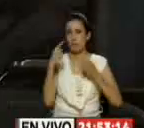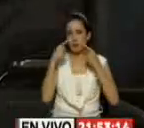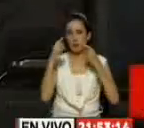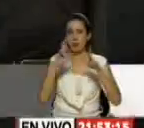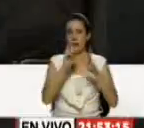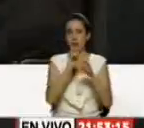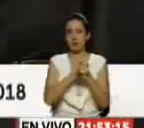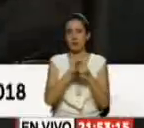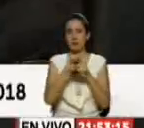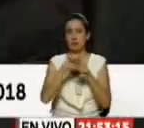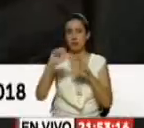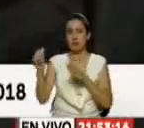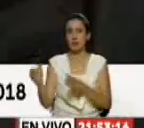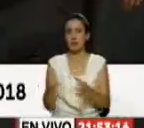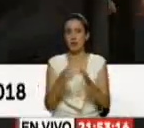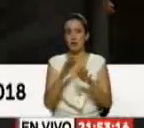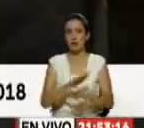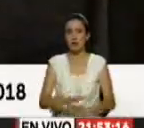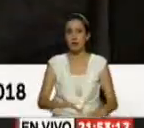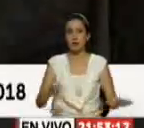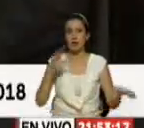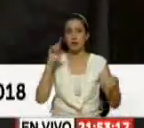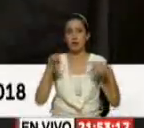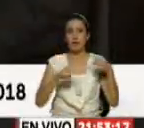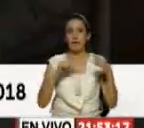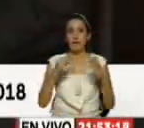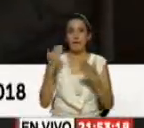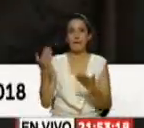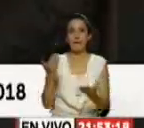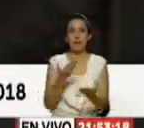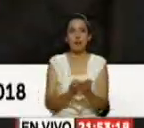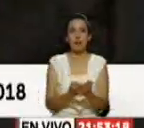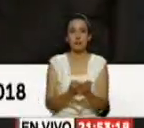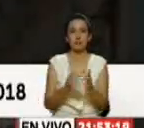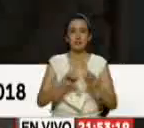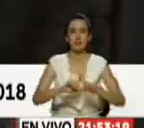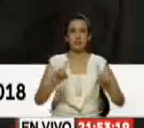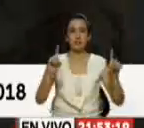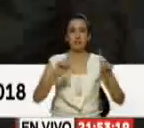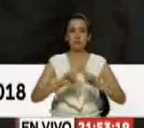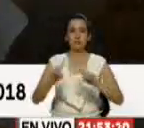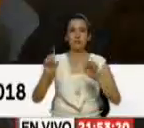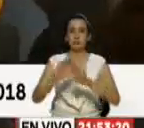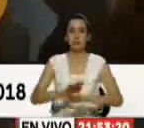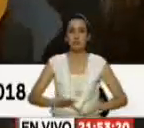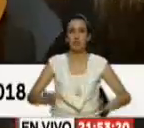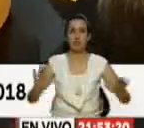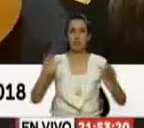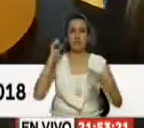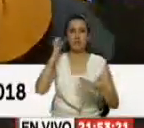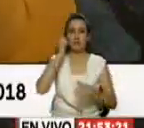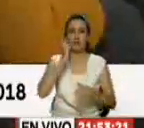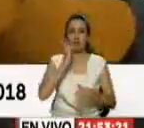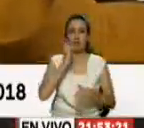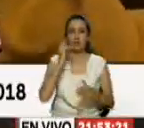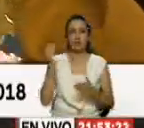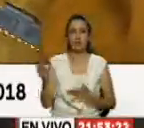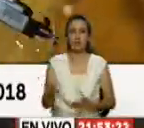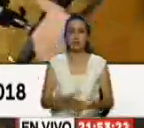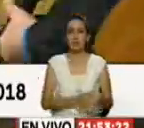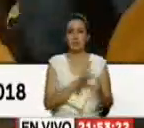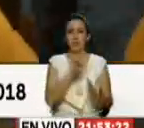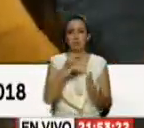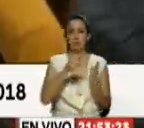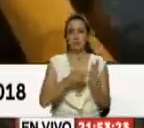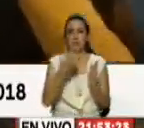fusionados con otros estilos musicales del mundo. Lleva sobre su pecho la distinción del premio Eugenio Espejo, que recibió en este 2018